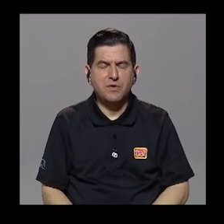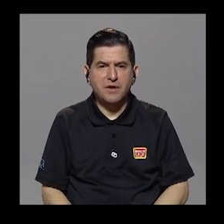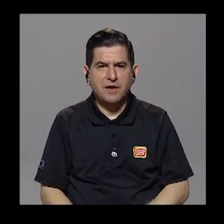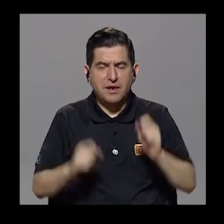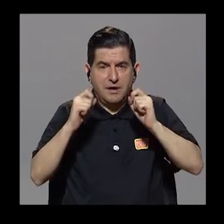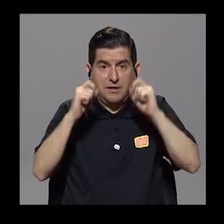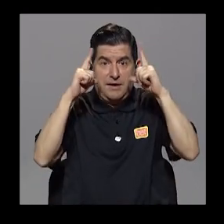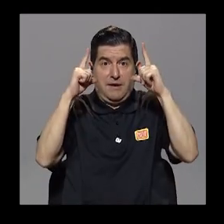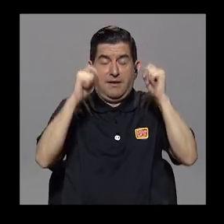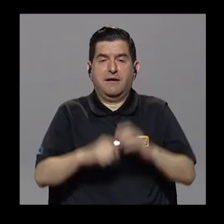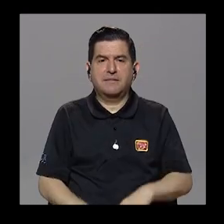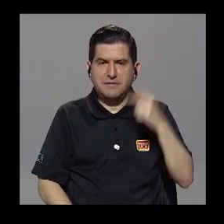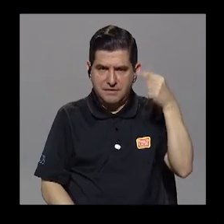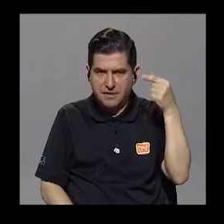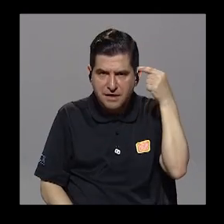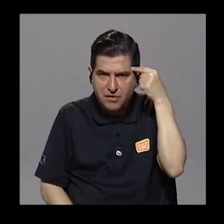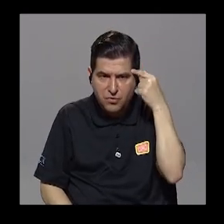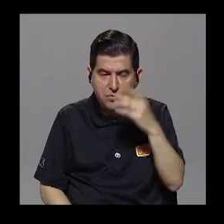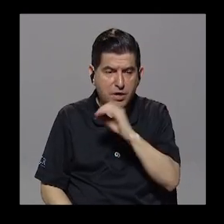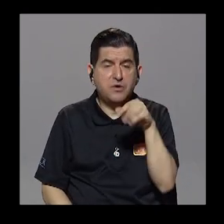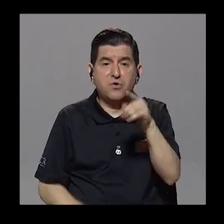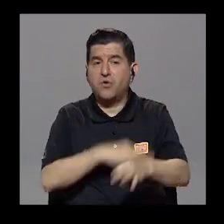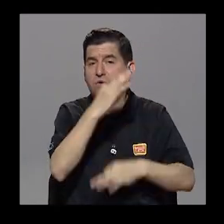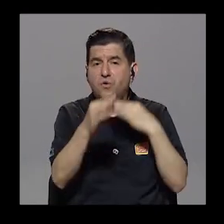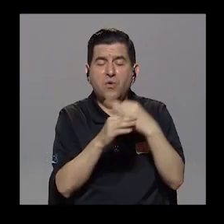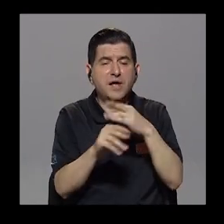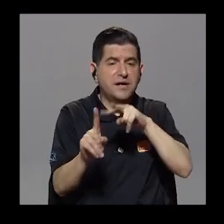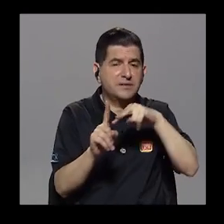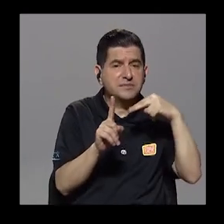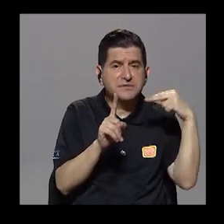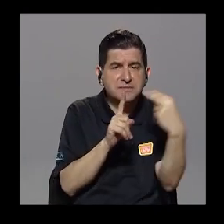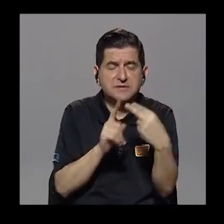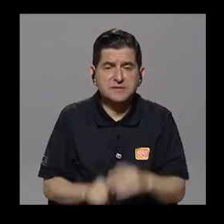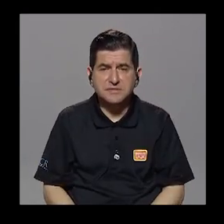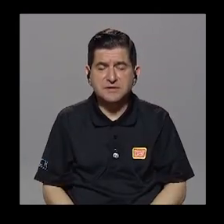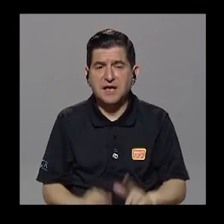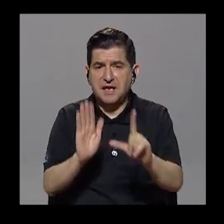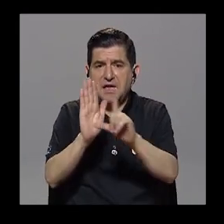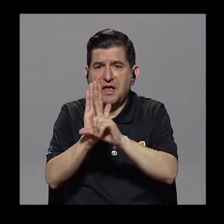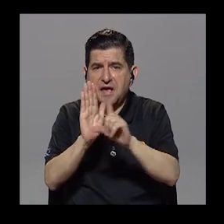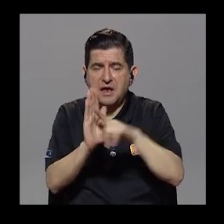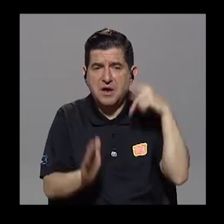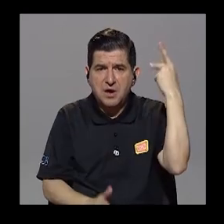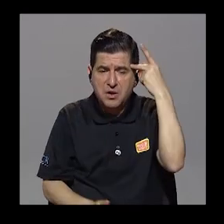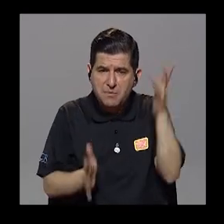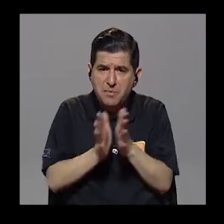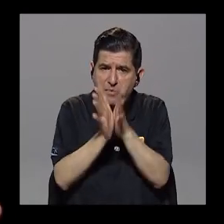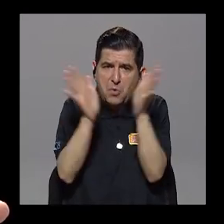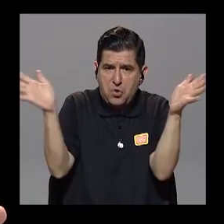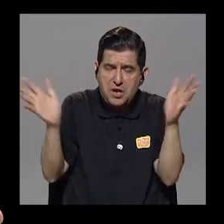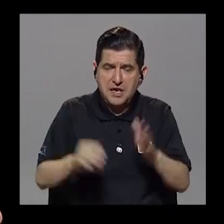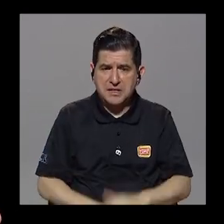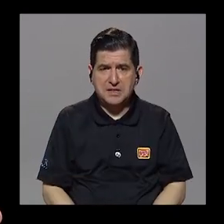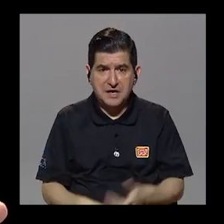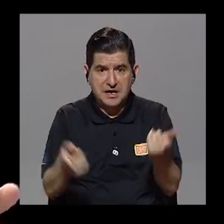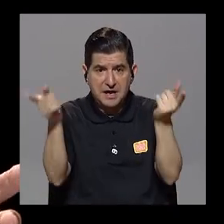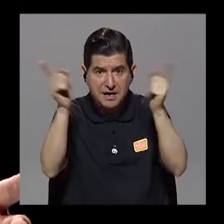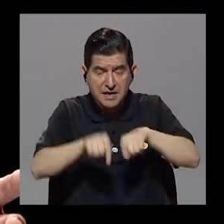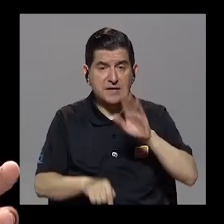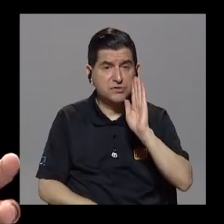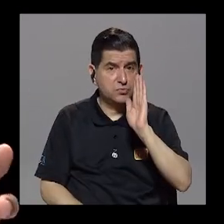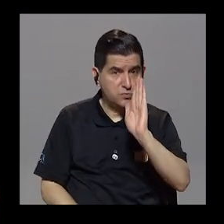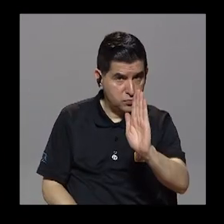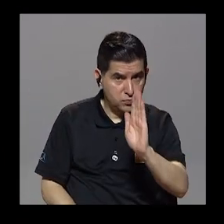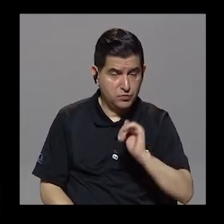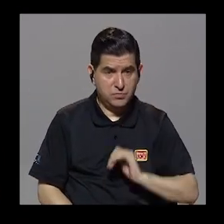al Estado o le parece que ese tipo de visión desde la legislación de la política pública, uh-huh. en el caso suyo,